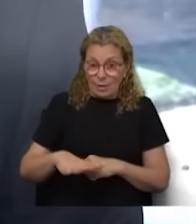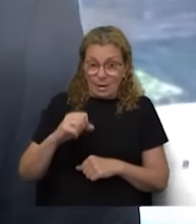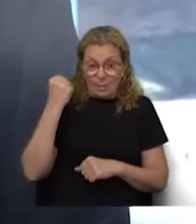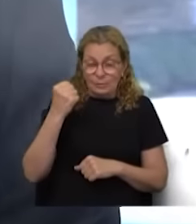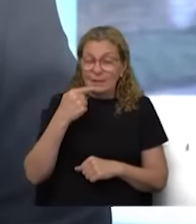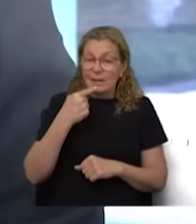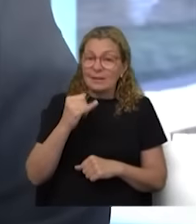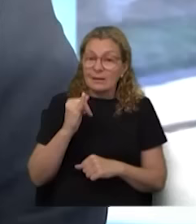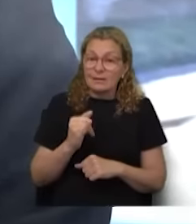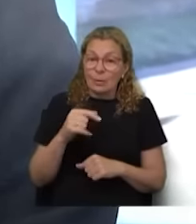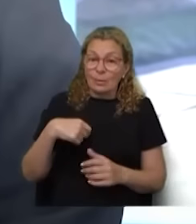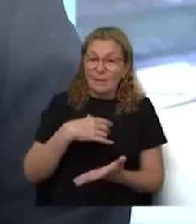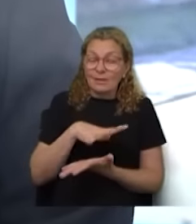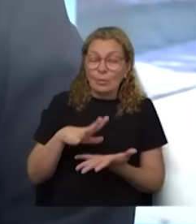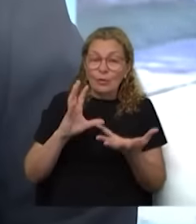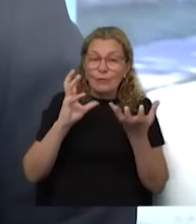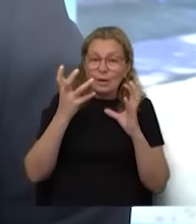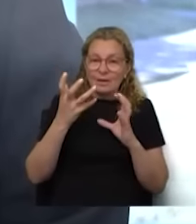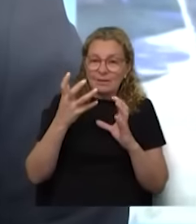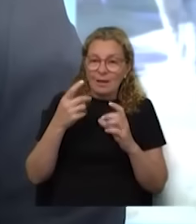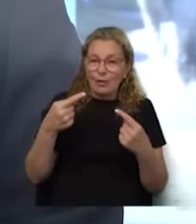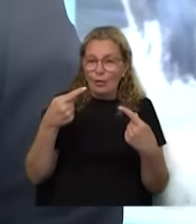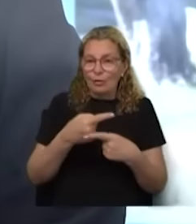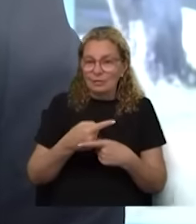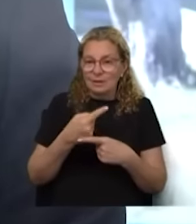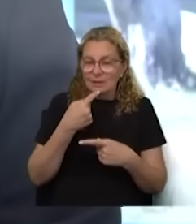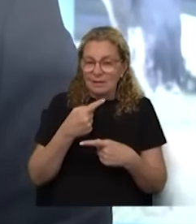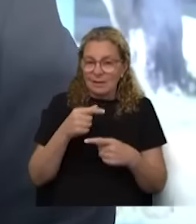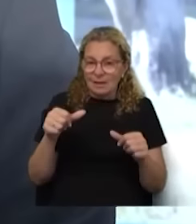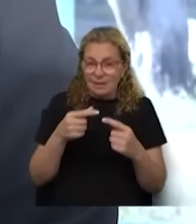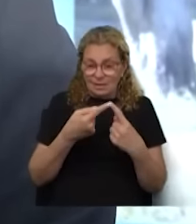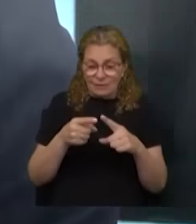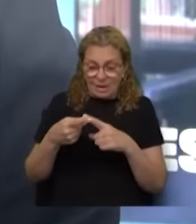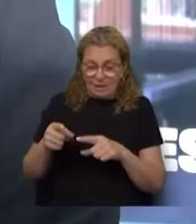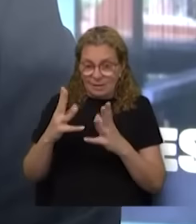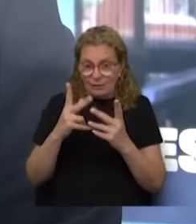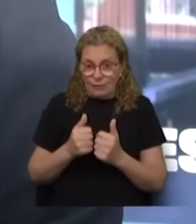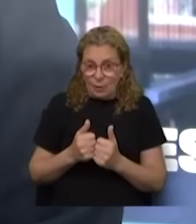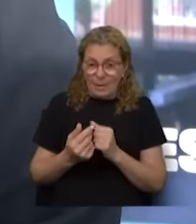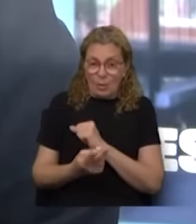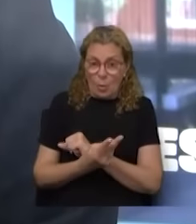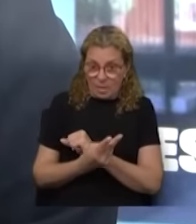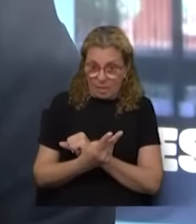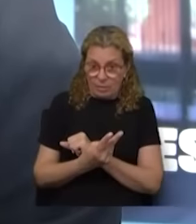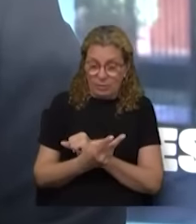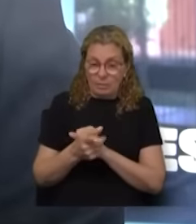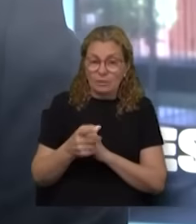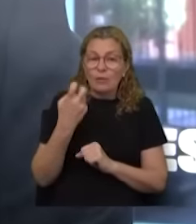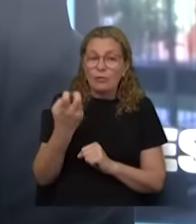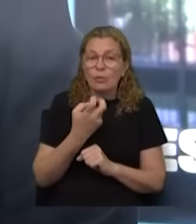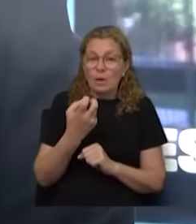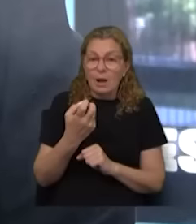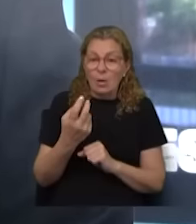decir que cuando se da una situación de violencia de género se tienen que activar diversos mecanismos de precaución este que lo que buscan es